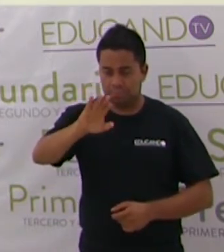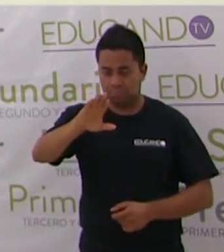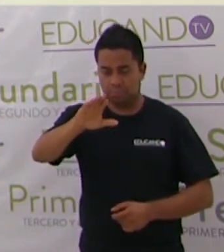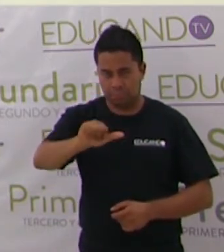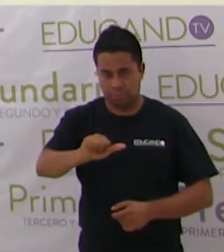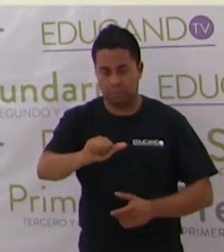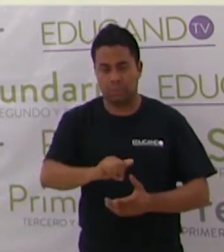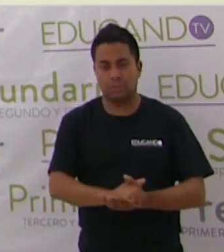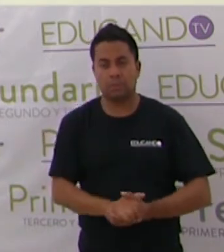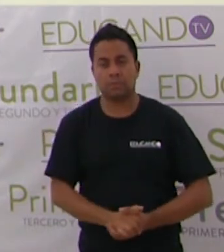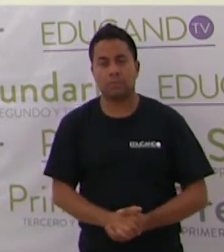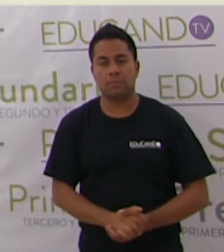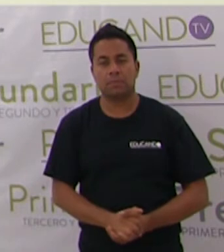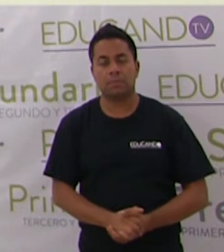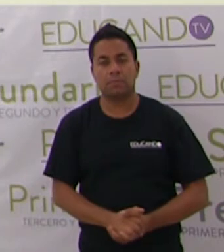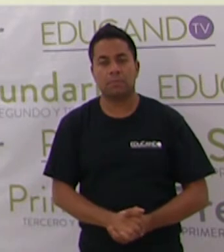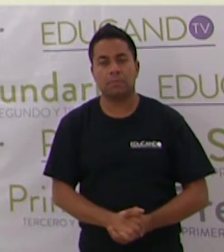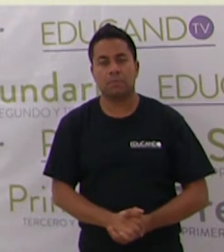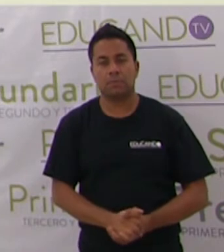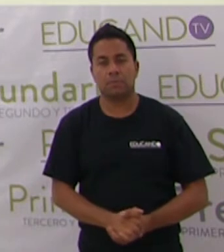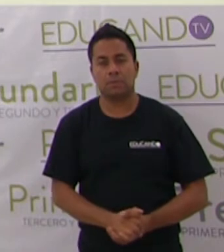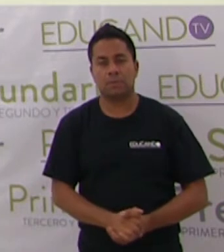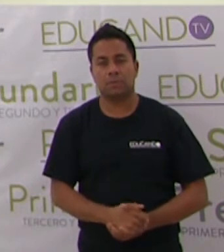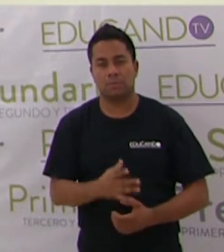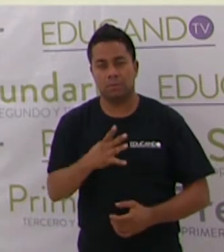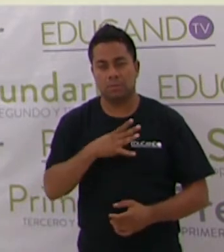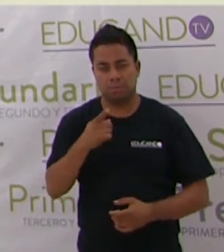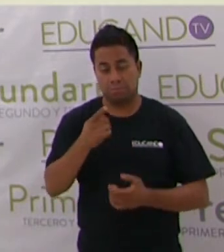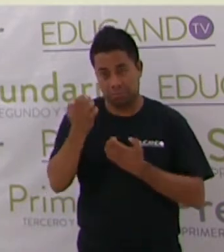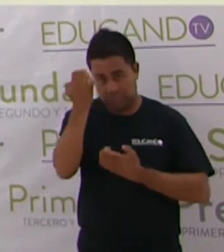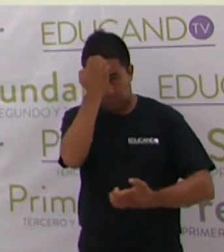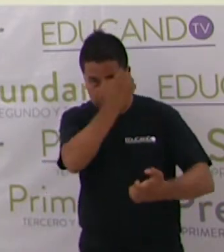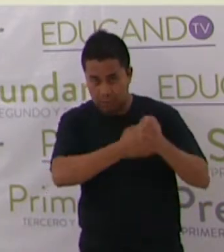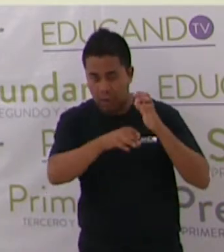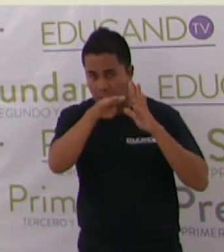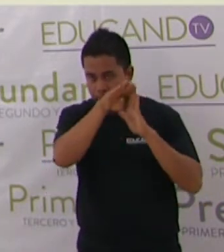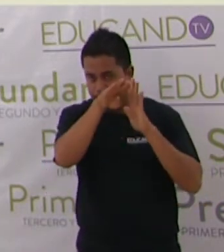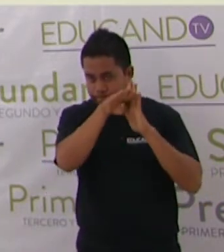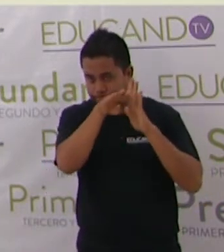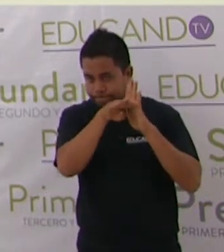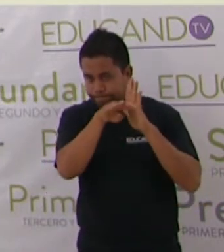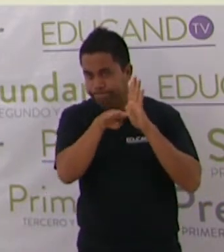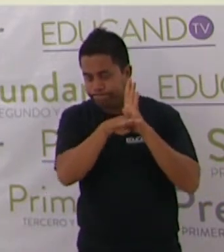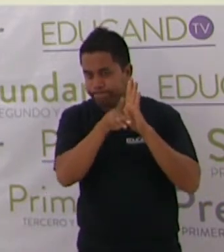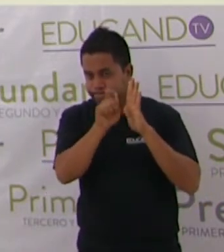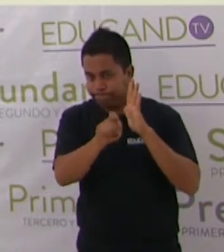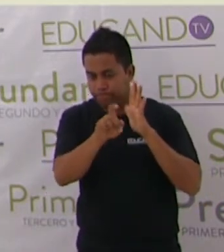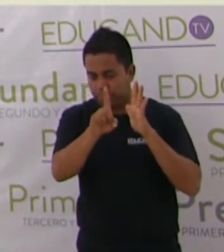también que estamos analizando datos.